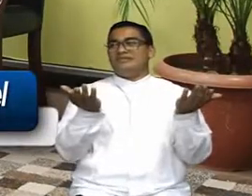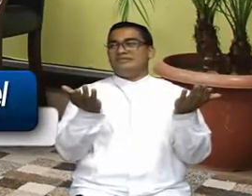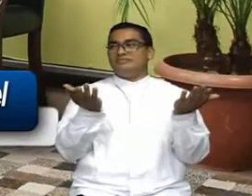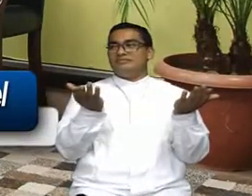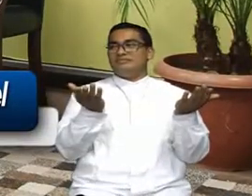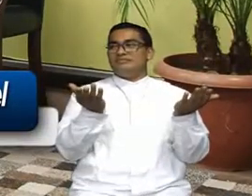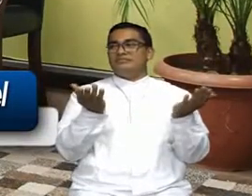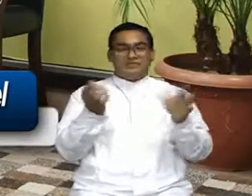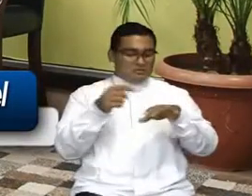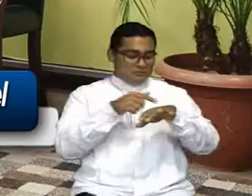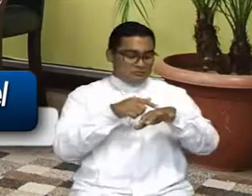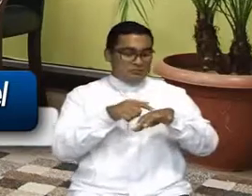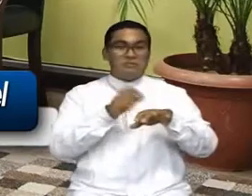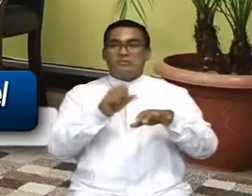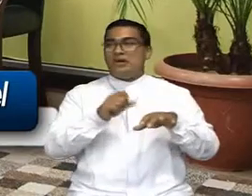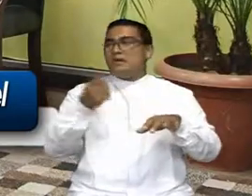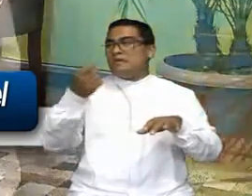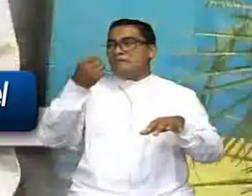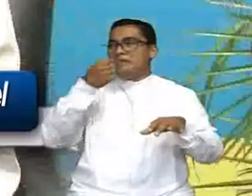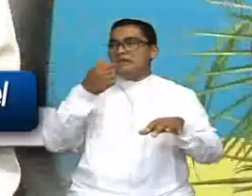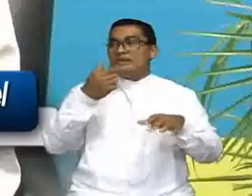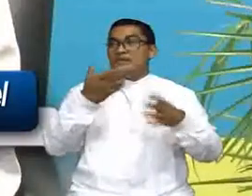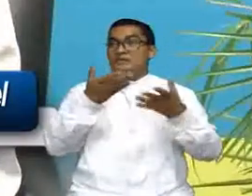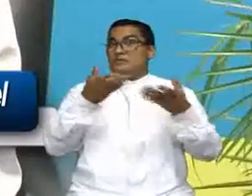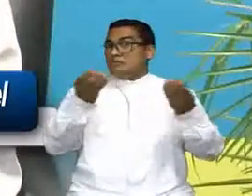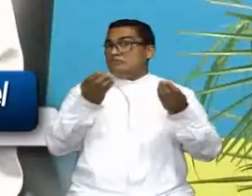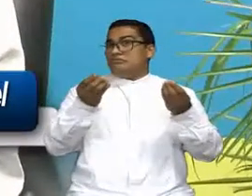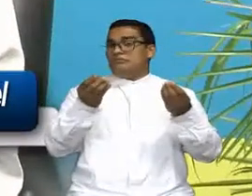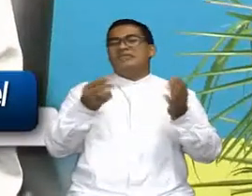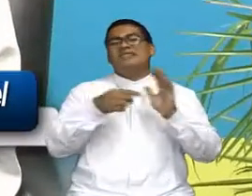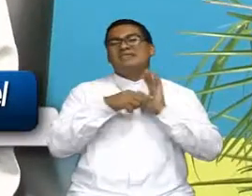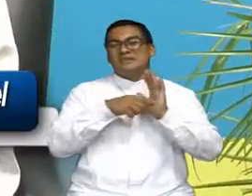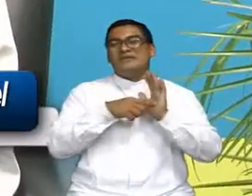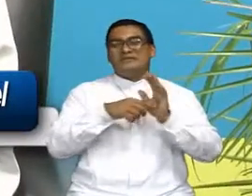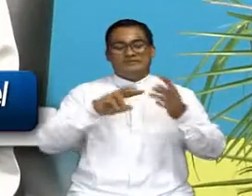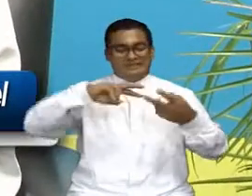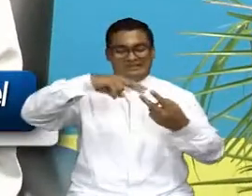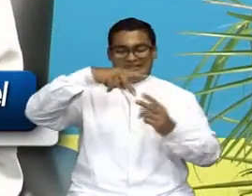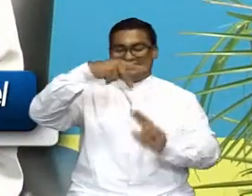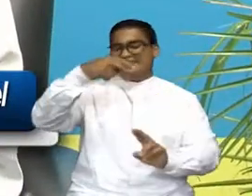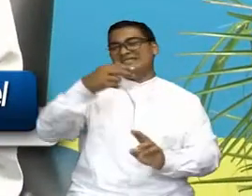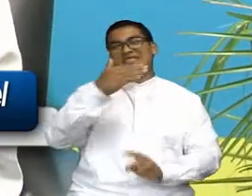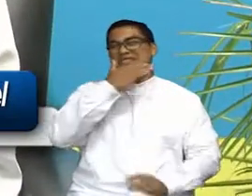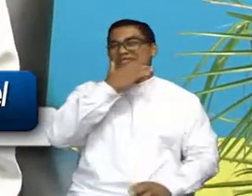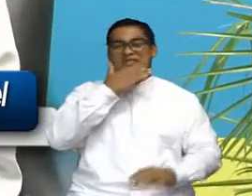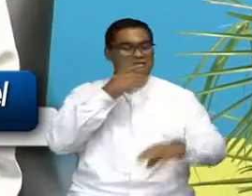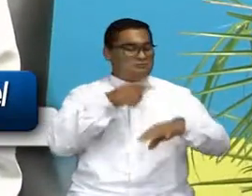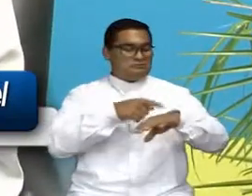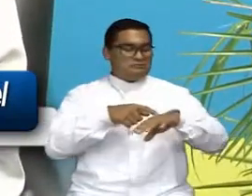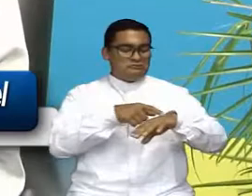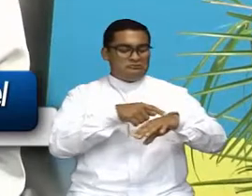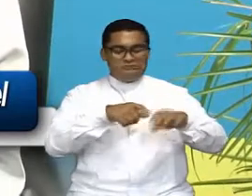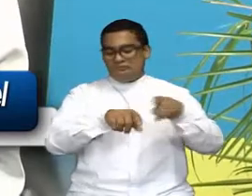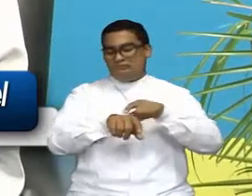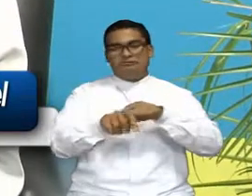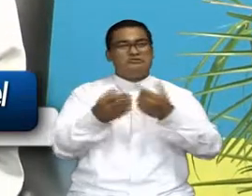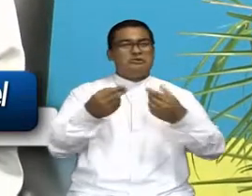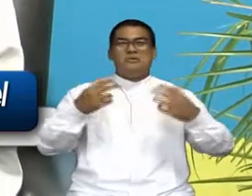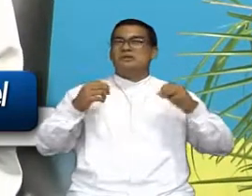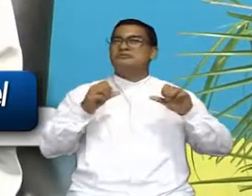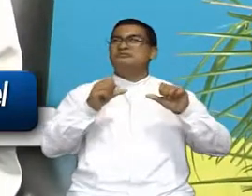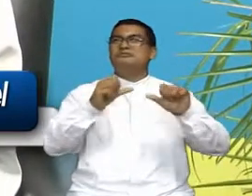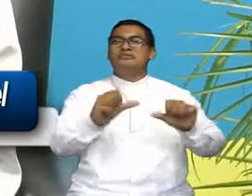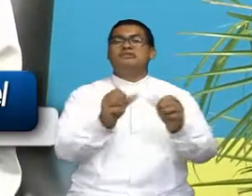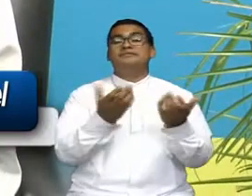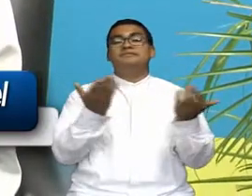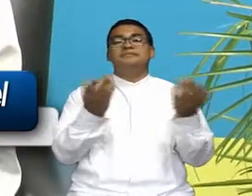del hemangioma, sí, porque cuando son genéticos, muy, muy difícilmente, sí. Ahora, hablemos